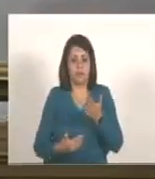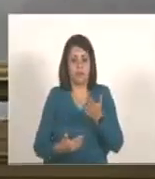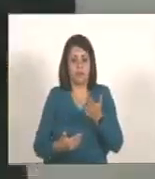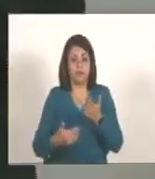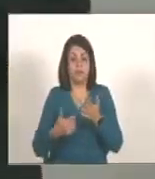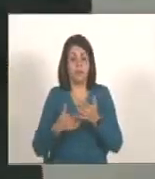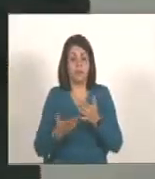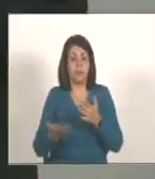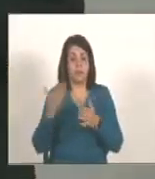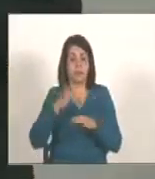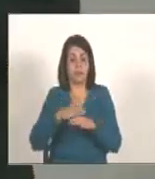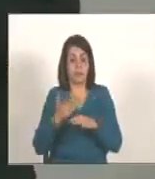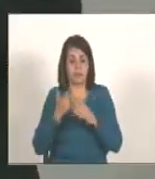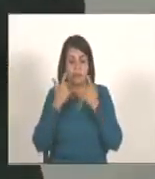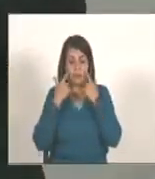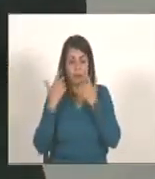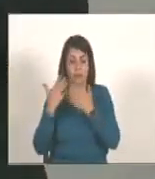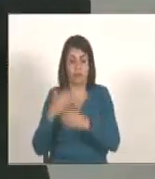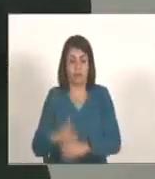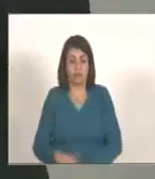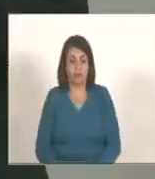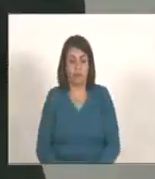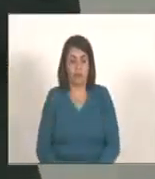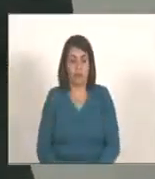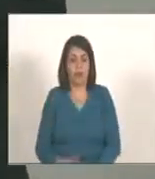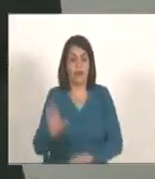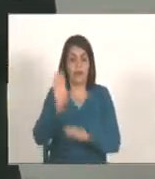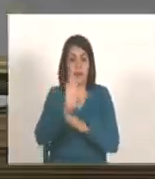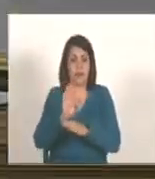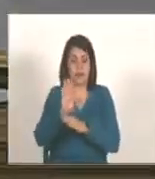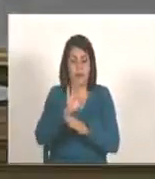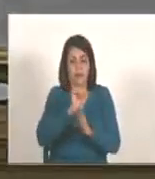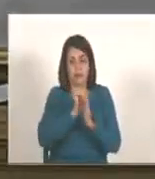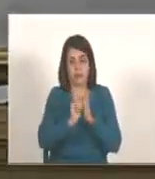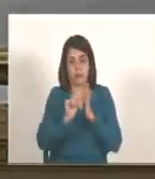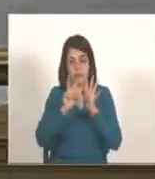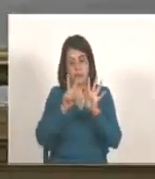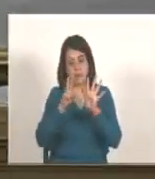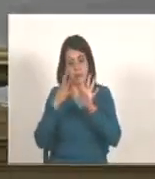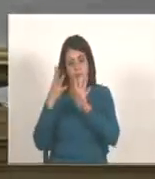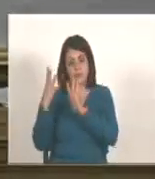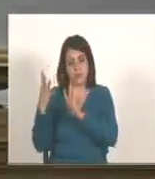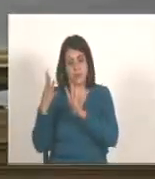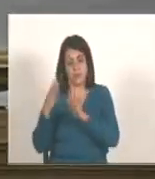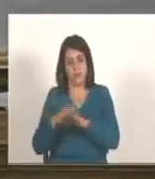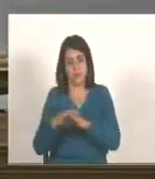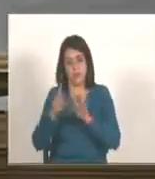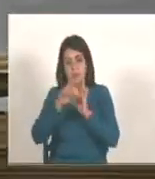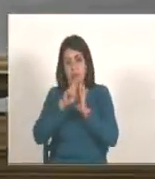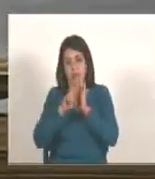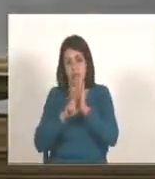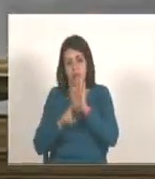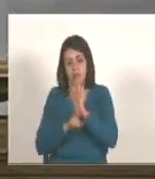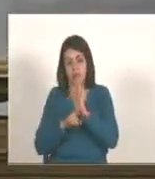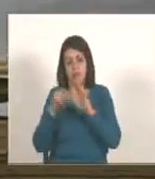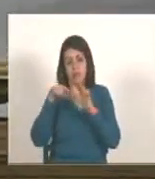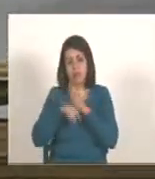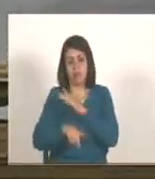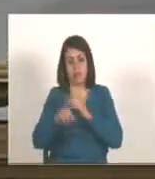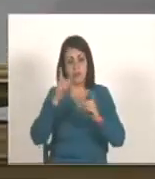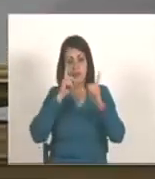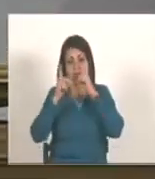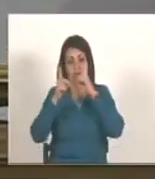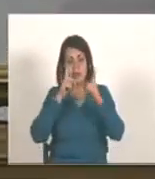trascendental importancia. Amparados en el artículo 79 del Reglamento Interior y de